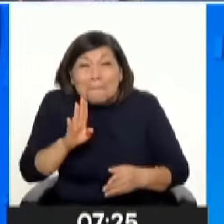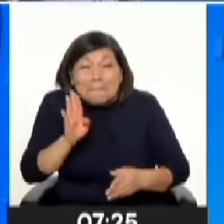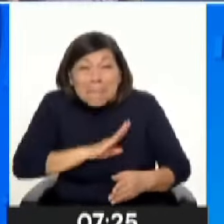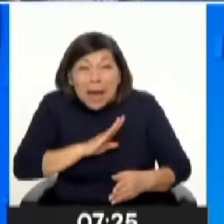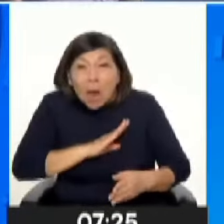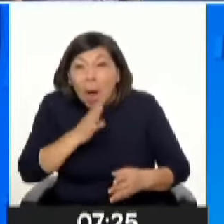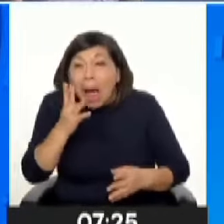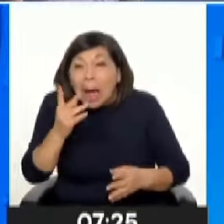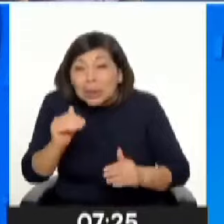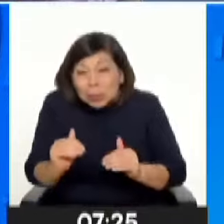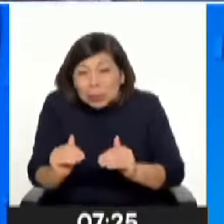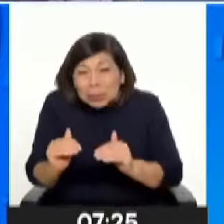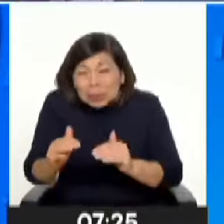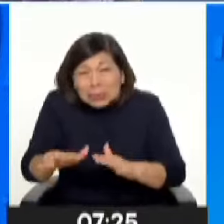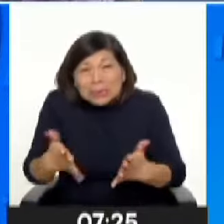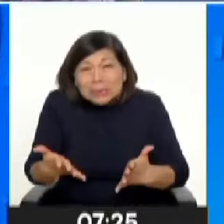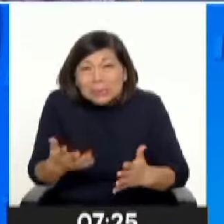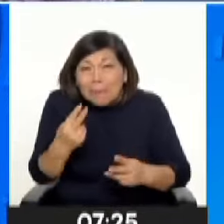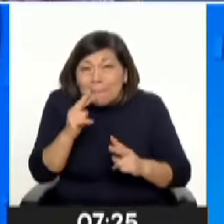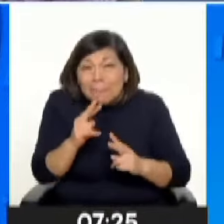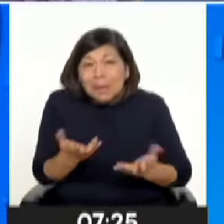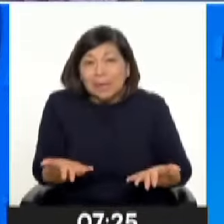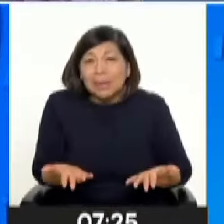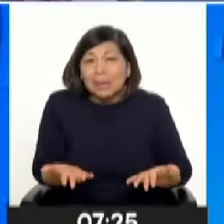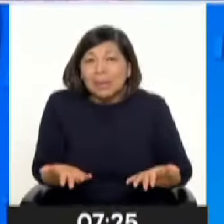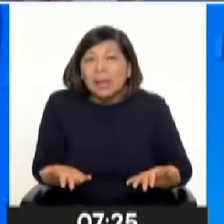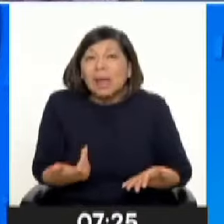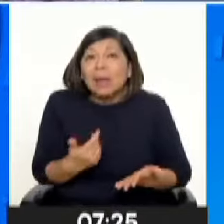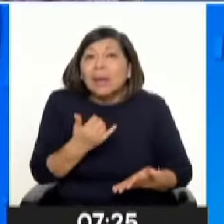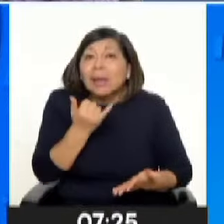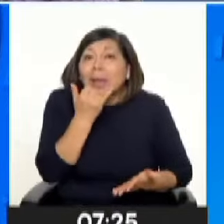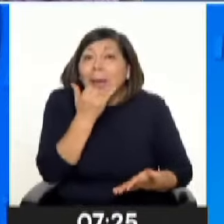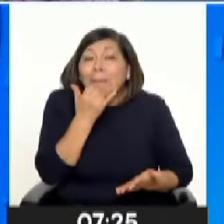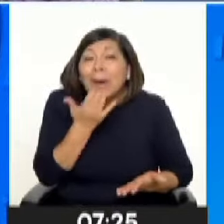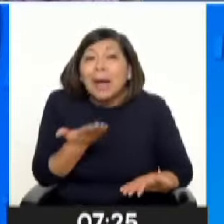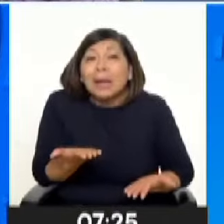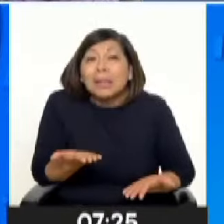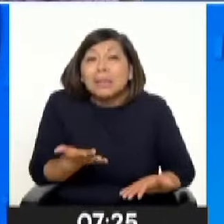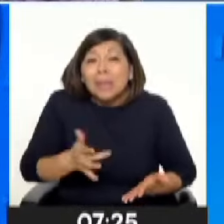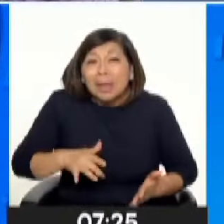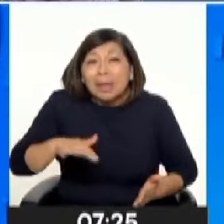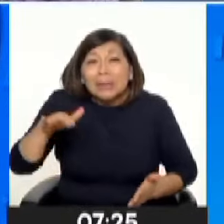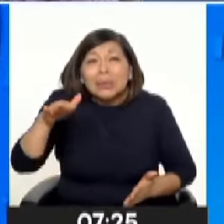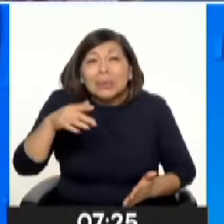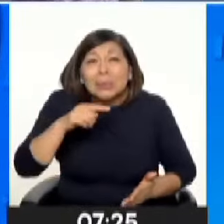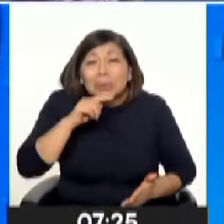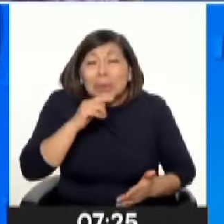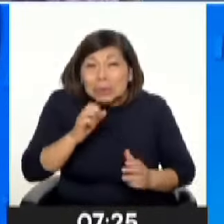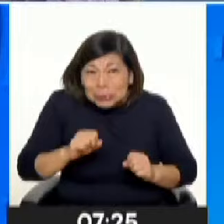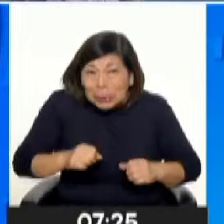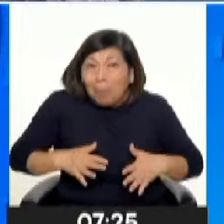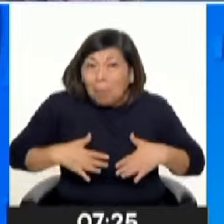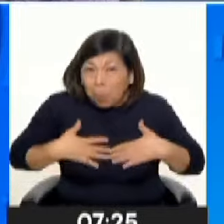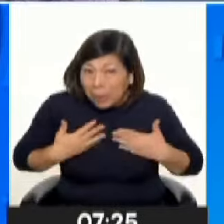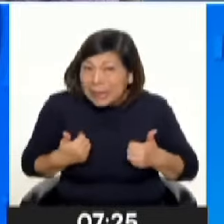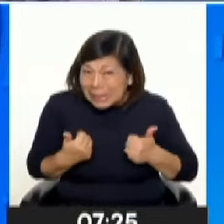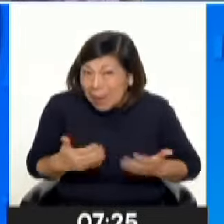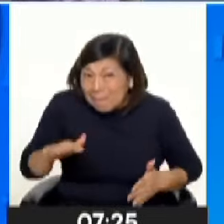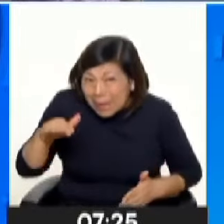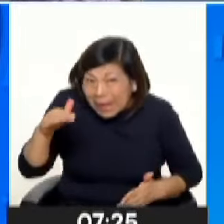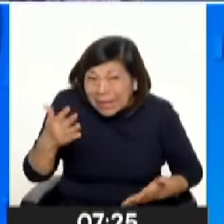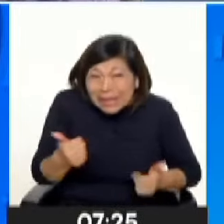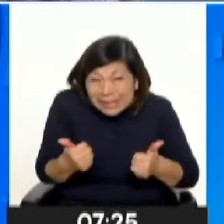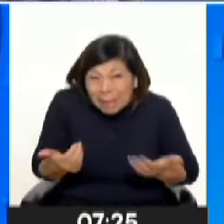Tan solo imaginar te hace ver qué pasa en su estado emocional por esta niña. ¿Es posible recuperarla?